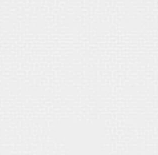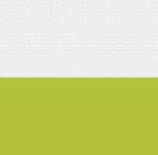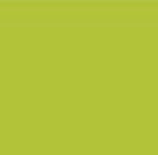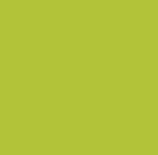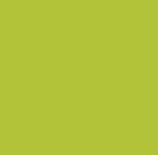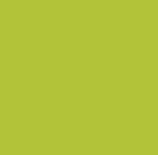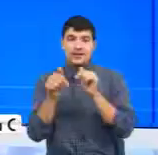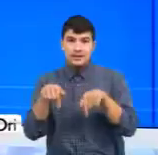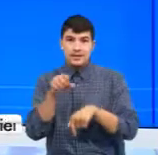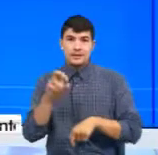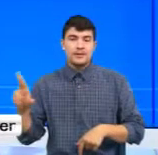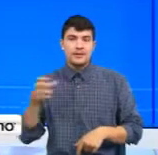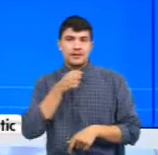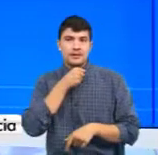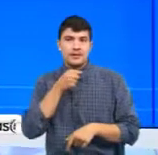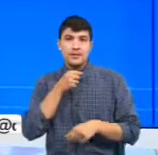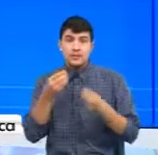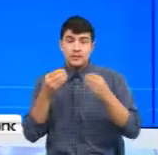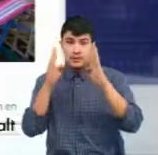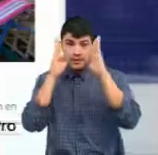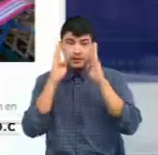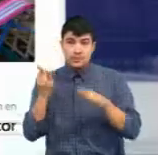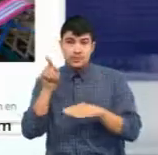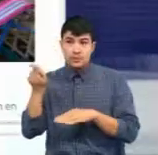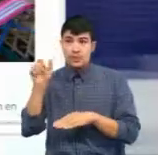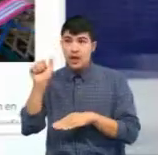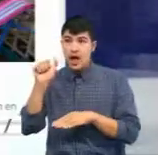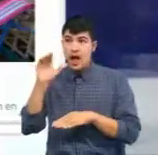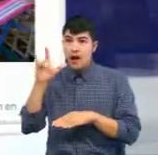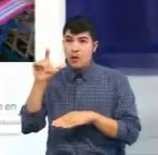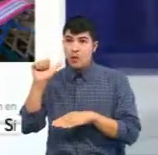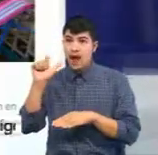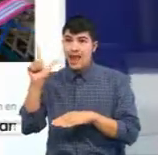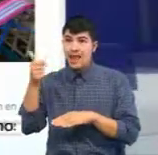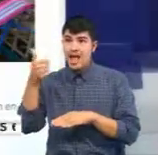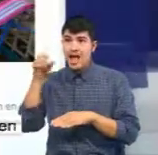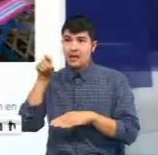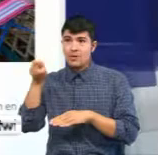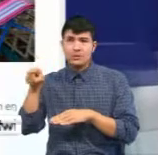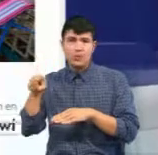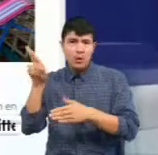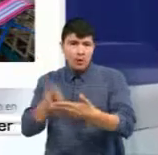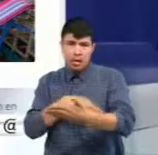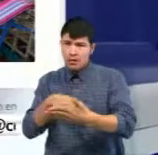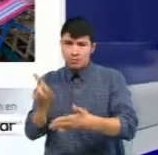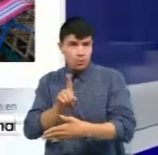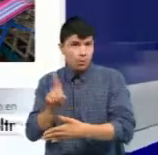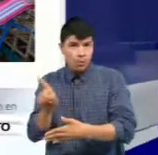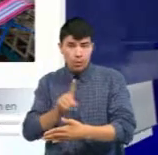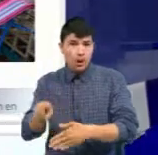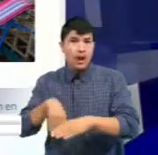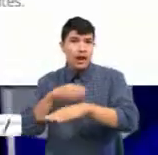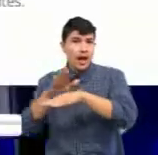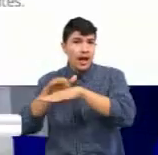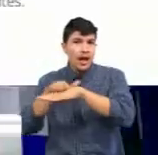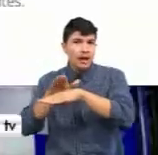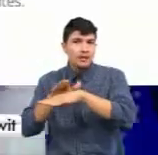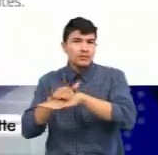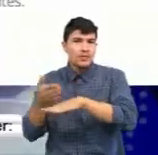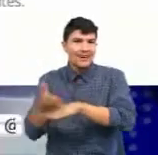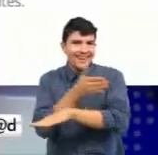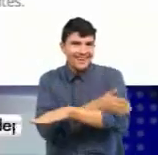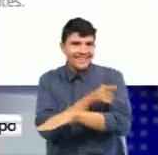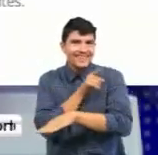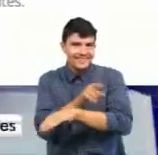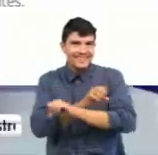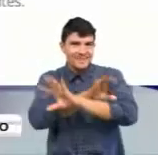canaltro.com. El Consejo Directivo de Aqualago indicó que el parque acuático no está en liquidación. El anuncio se hizo en las últimas